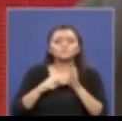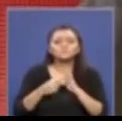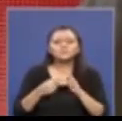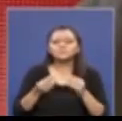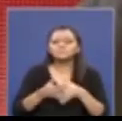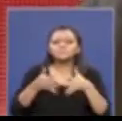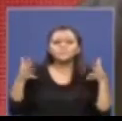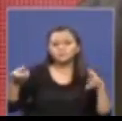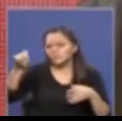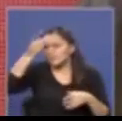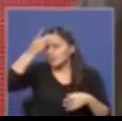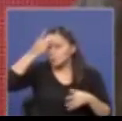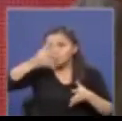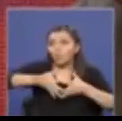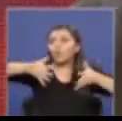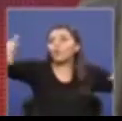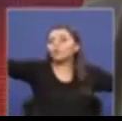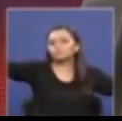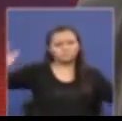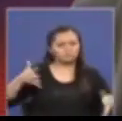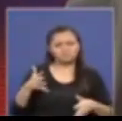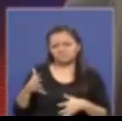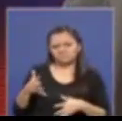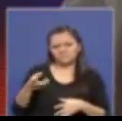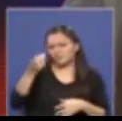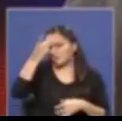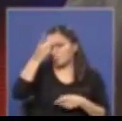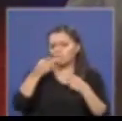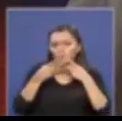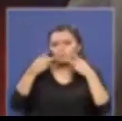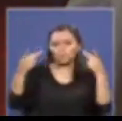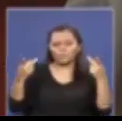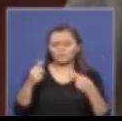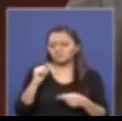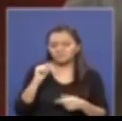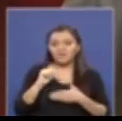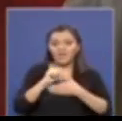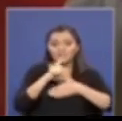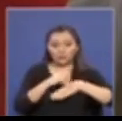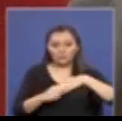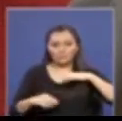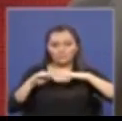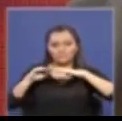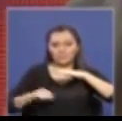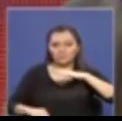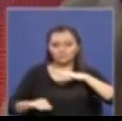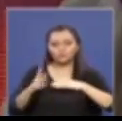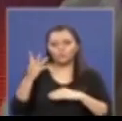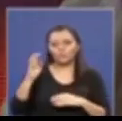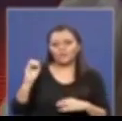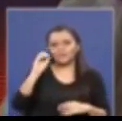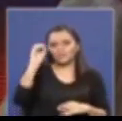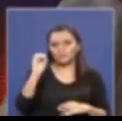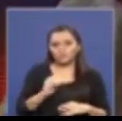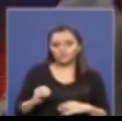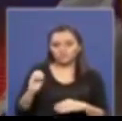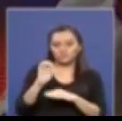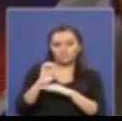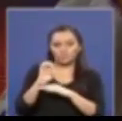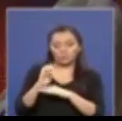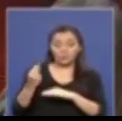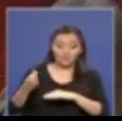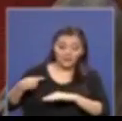menos deuda pública en relación al PIB, al producto, en toda América Latina. Tenemos menos del 40%.